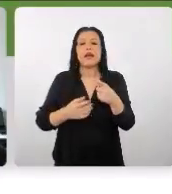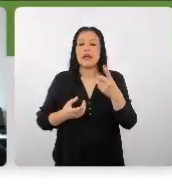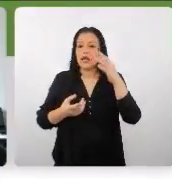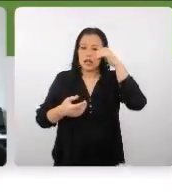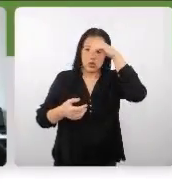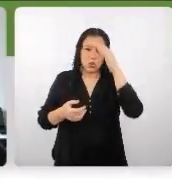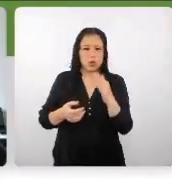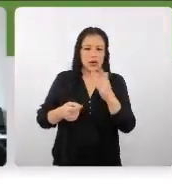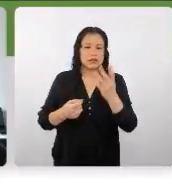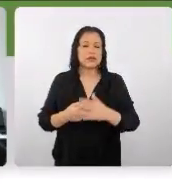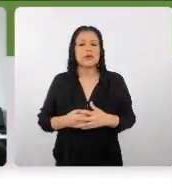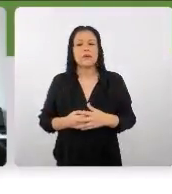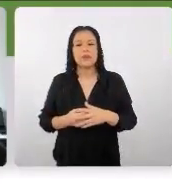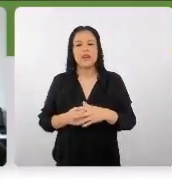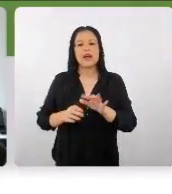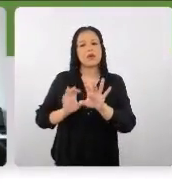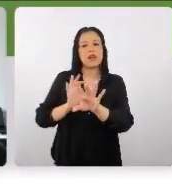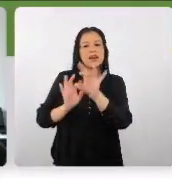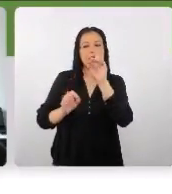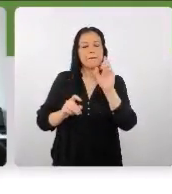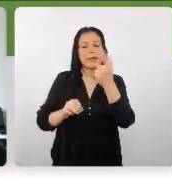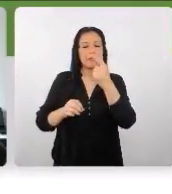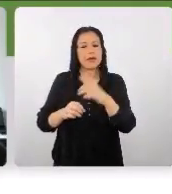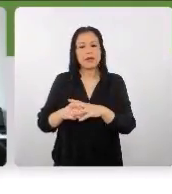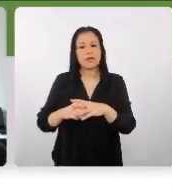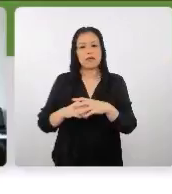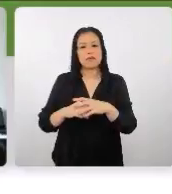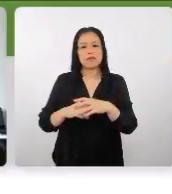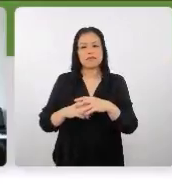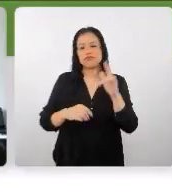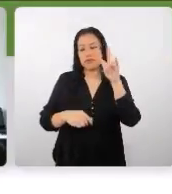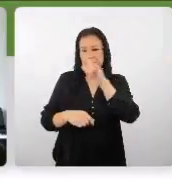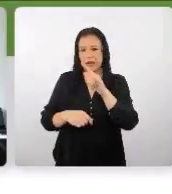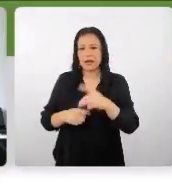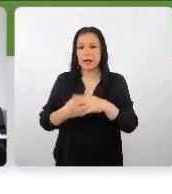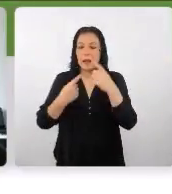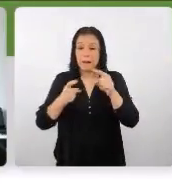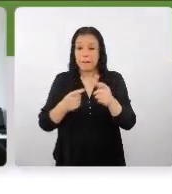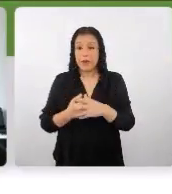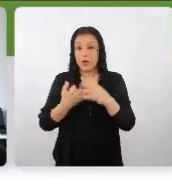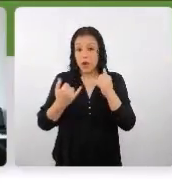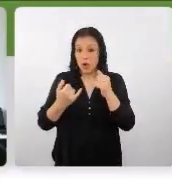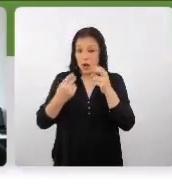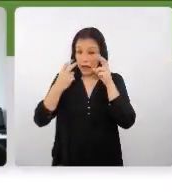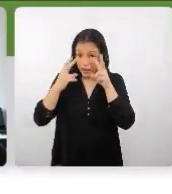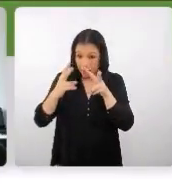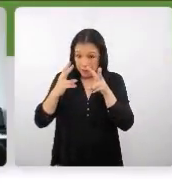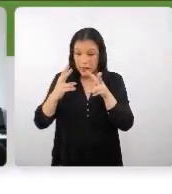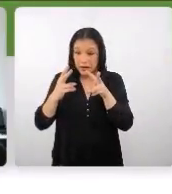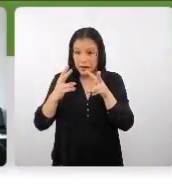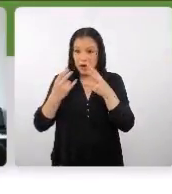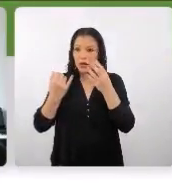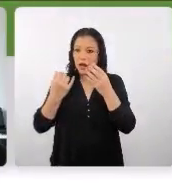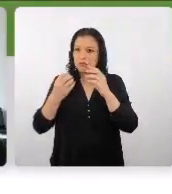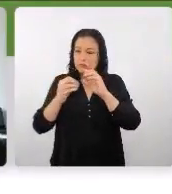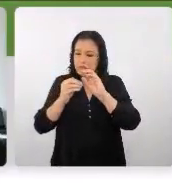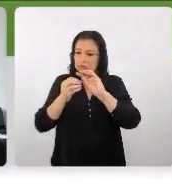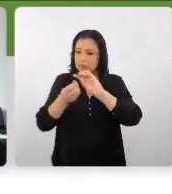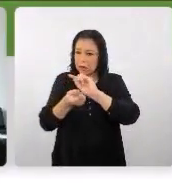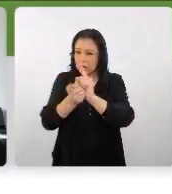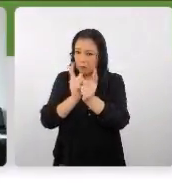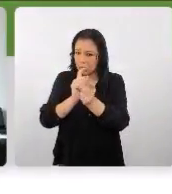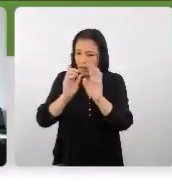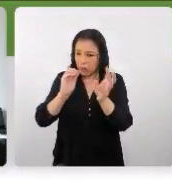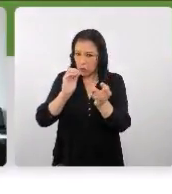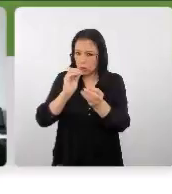destinos que se priorizan, pero a la hora de hacer un zoom en aquellos que sí tienen intención de viajar, vemos que Perú está en